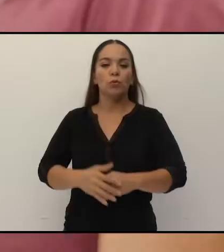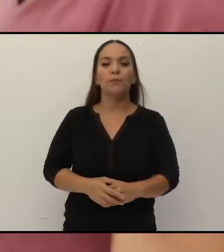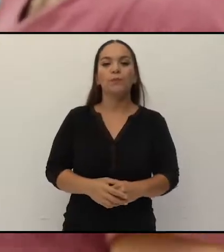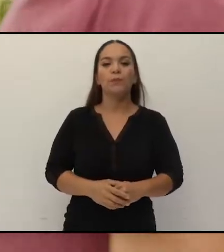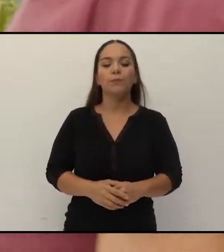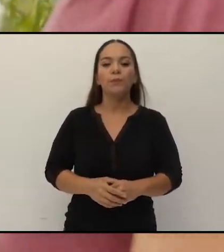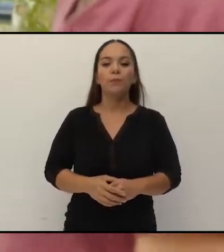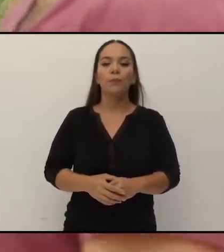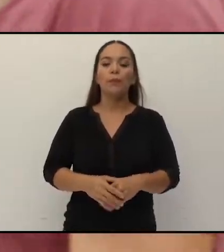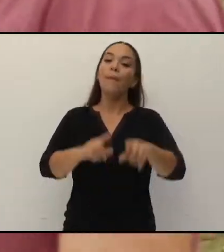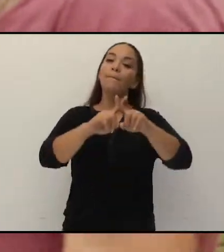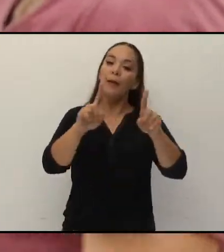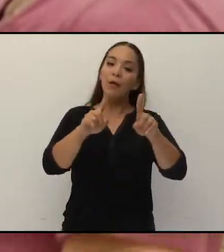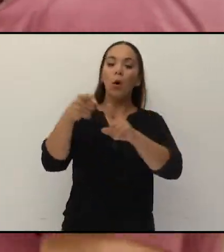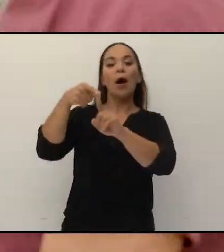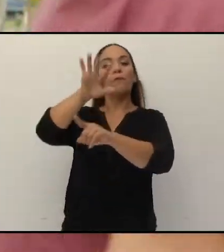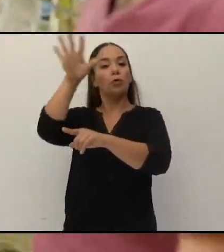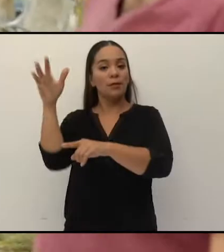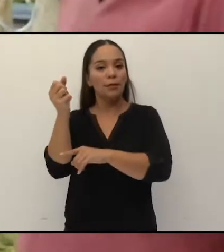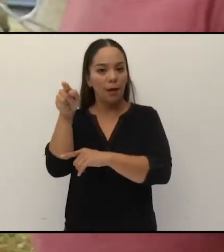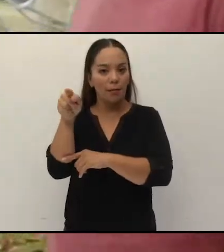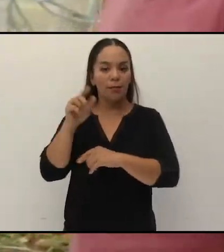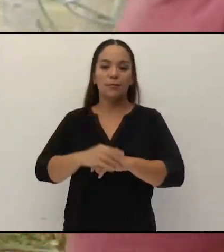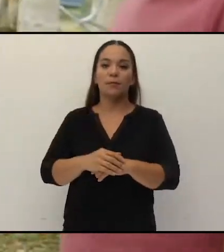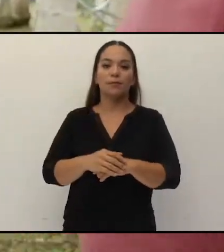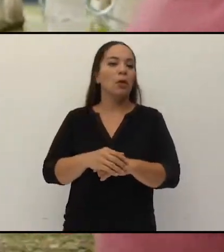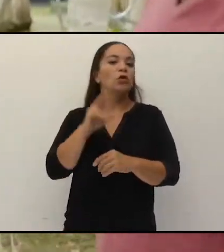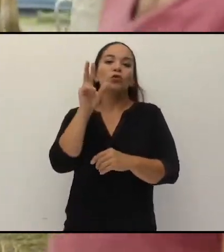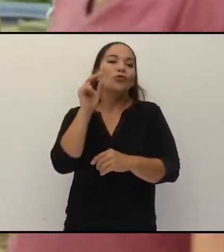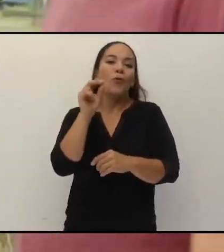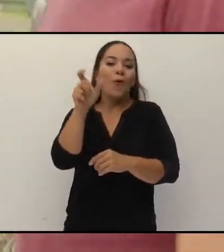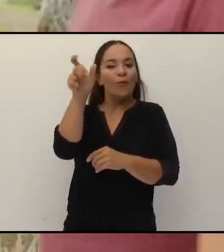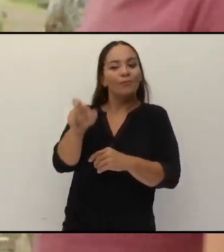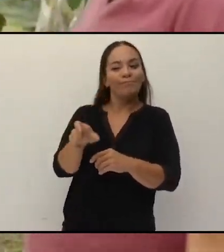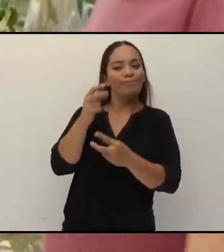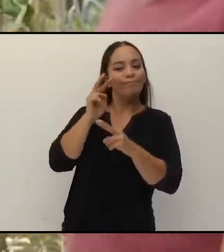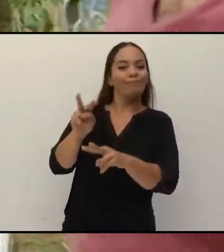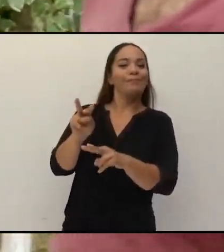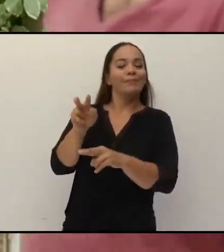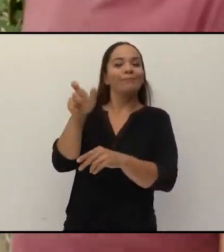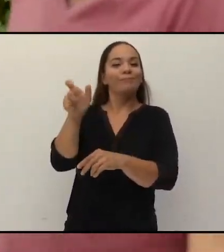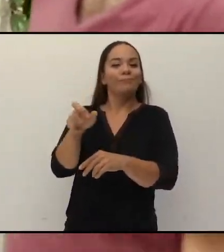negros. Pero los afrodescendientes no eran considerados